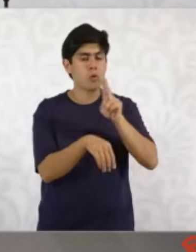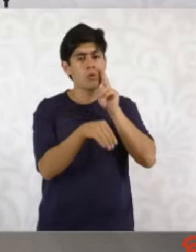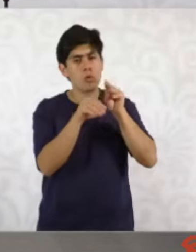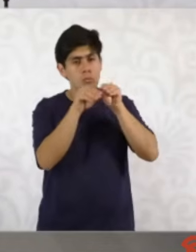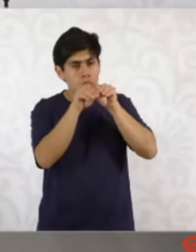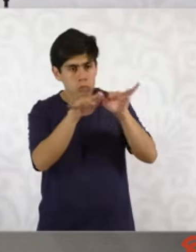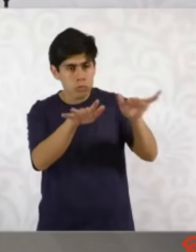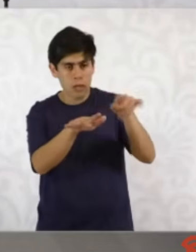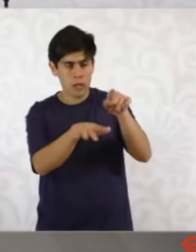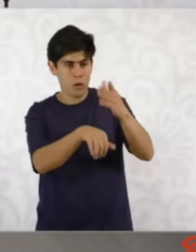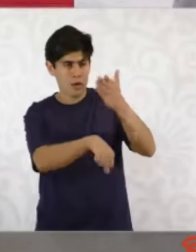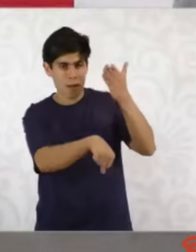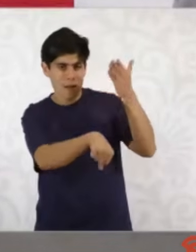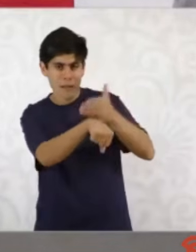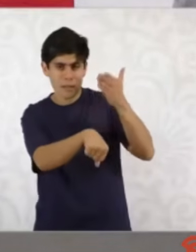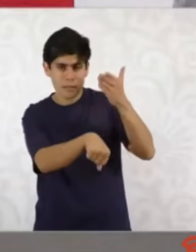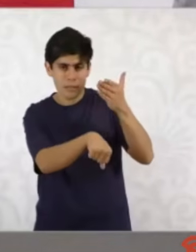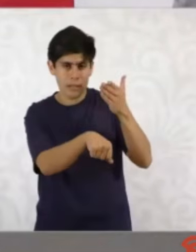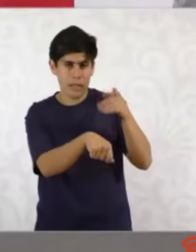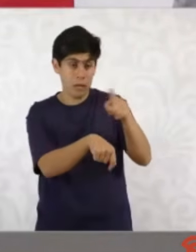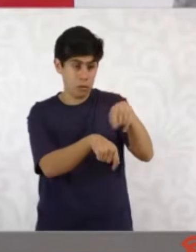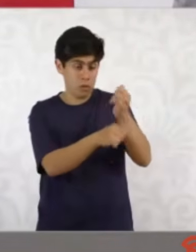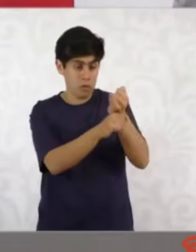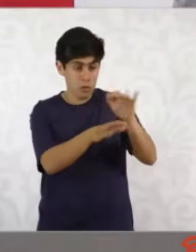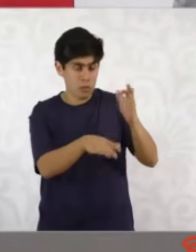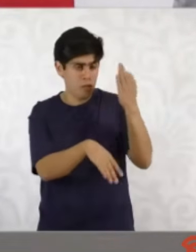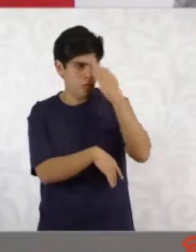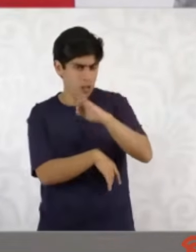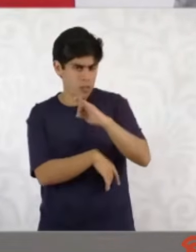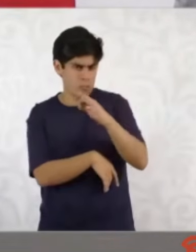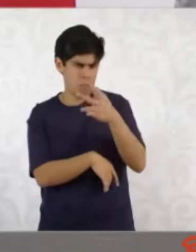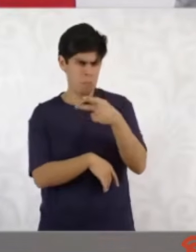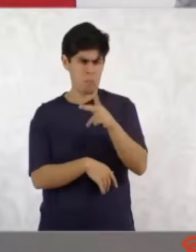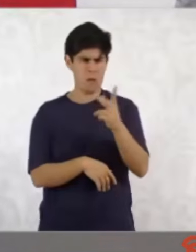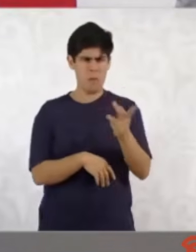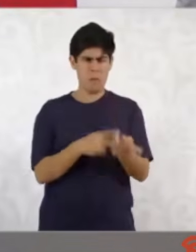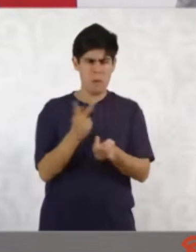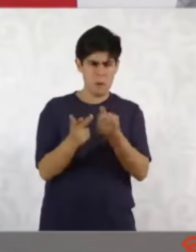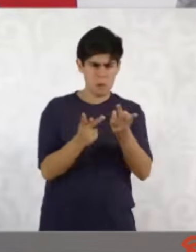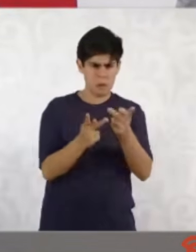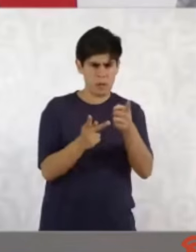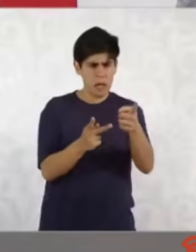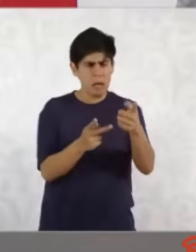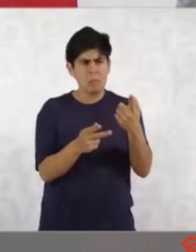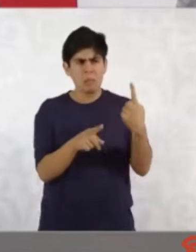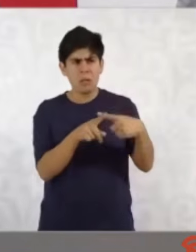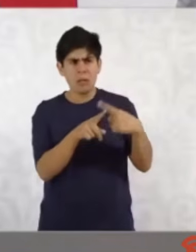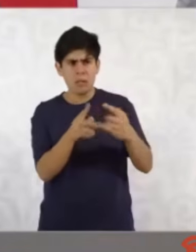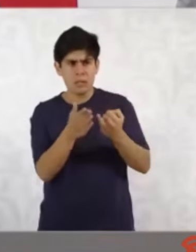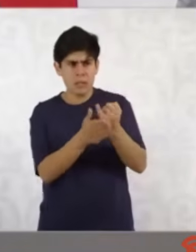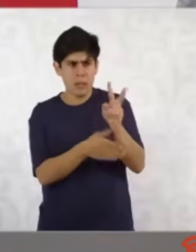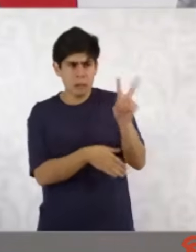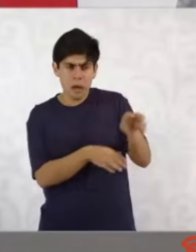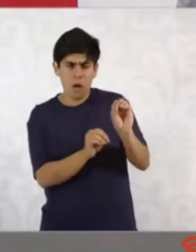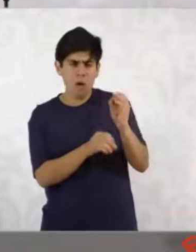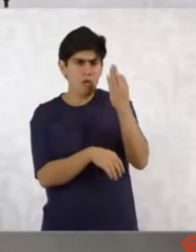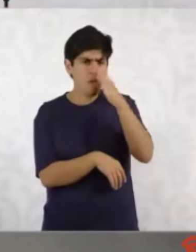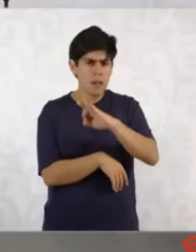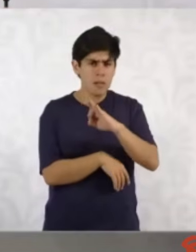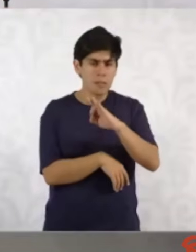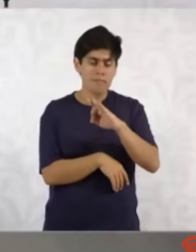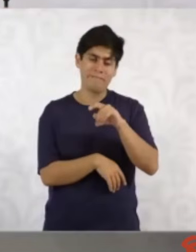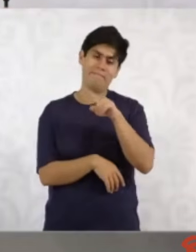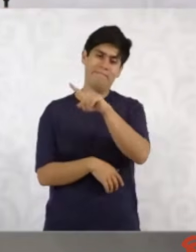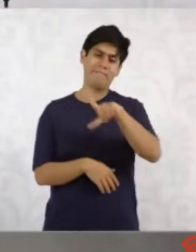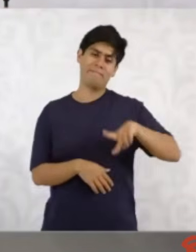información falsa. ¿Y quién decidirá que es falso? El gobierno, por supuesto. Morena